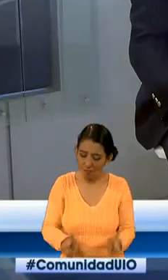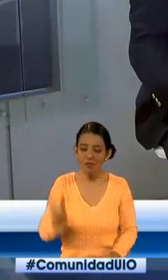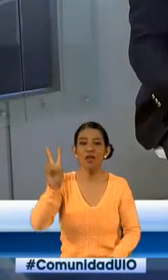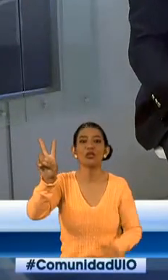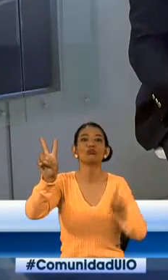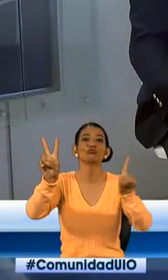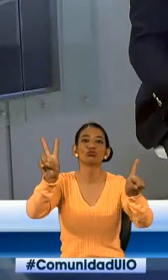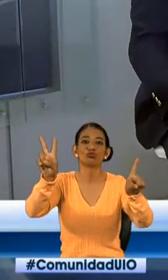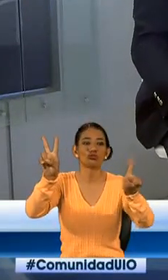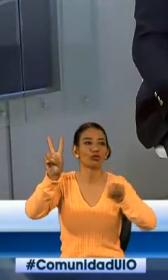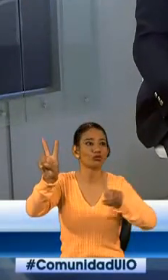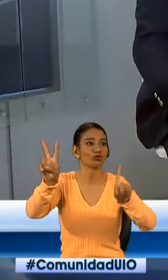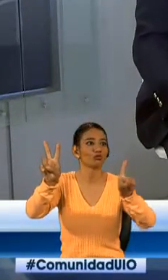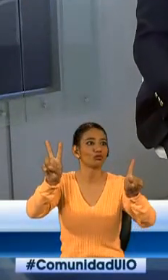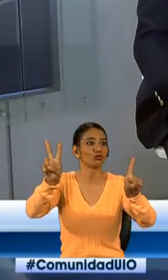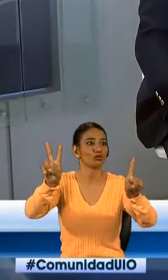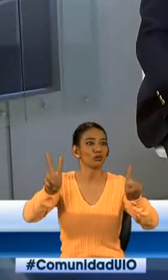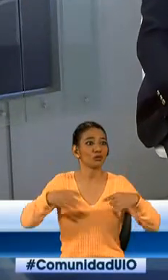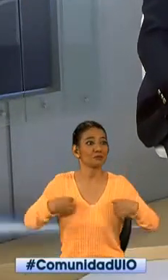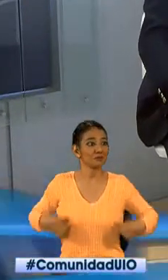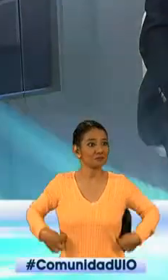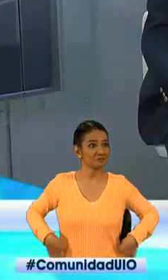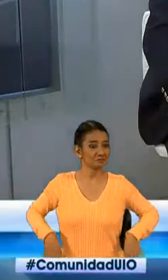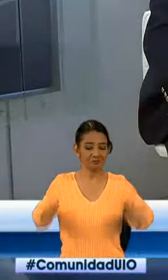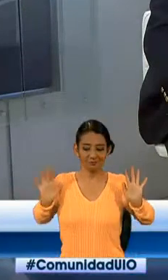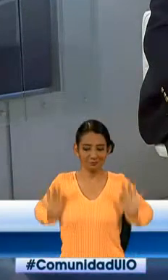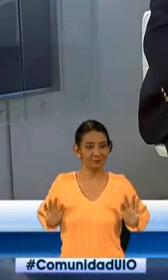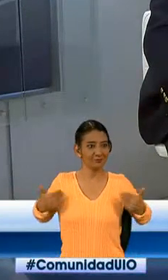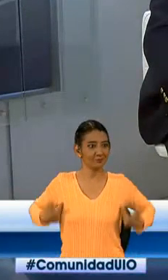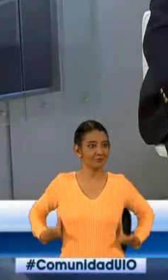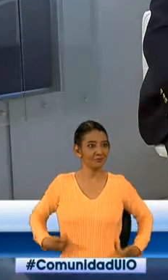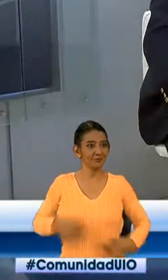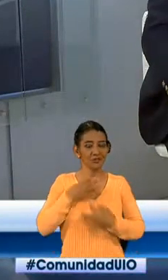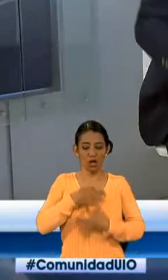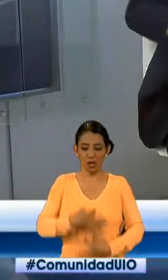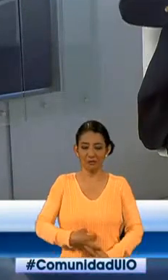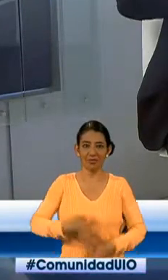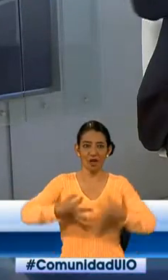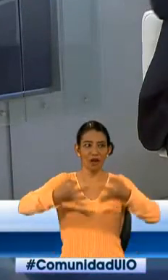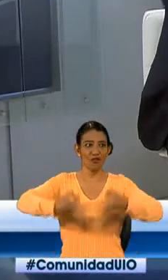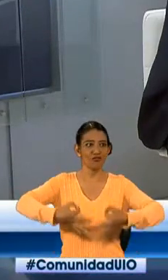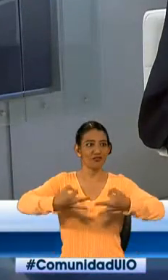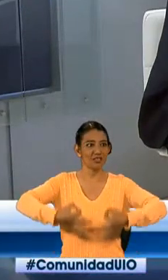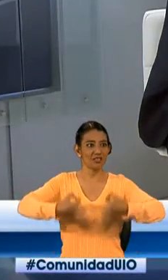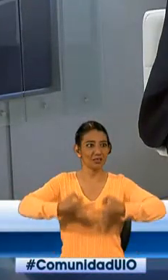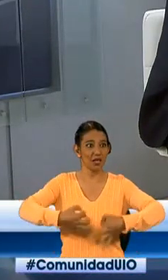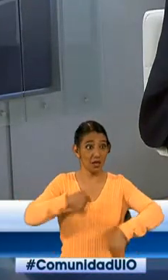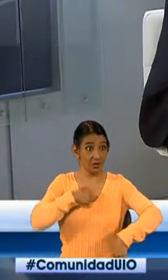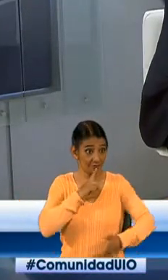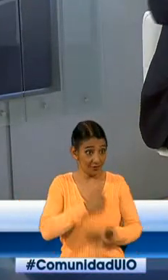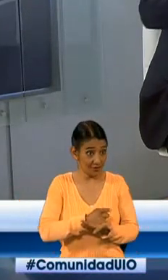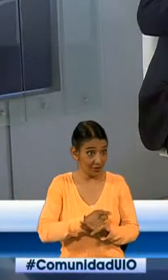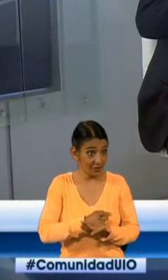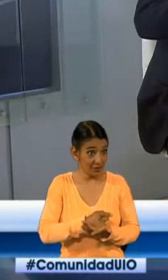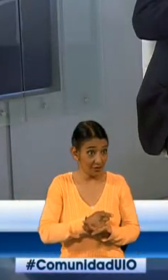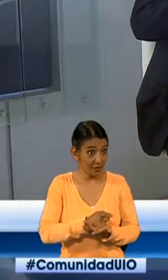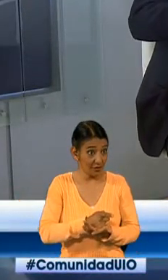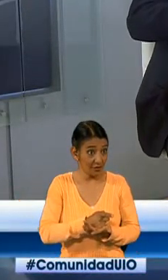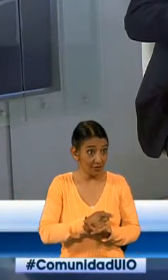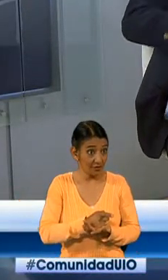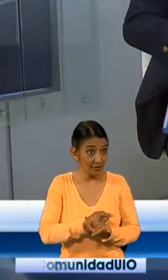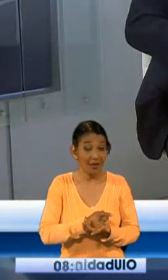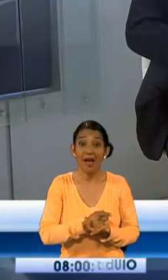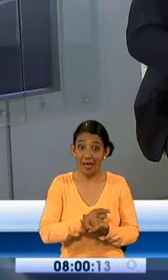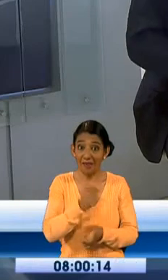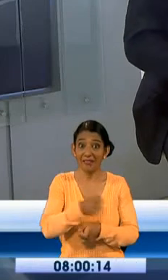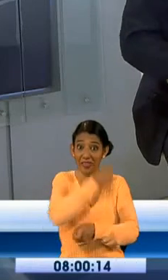Estamos futbolizados. Miren, apoyar a la selección. La corbata oficial, mira, ahí está nuestro. Mira, los logos de la Federación Ecuatoriana de